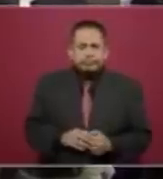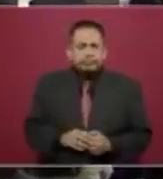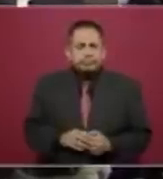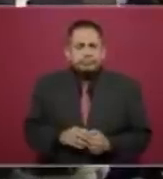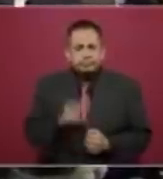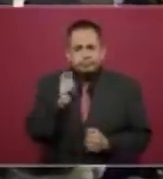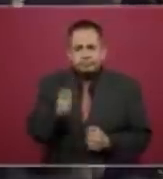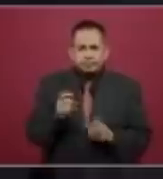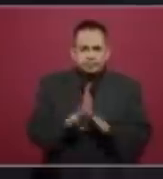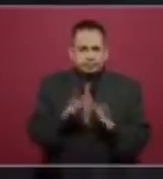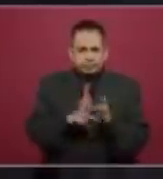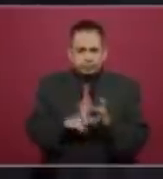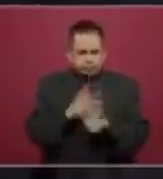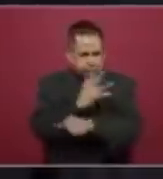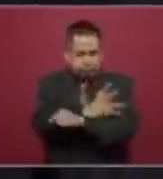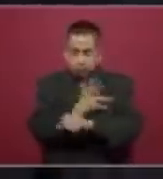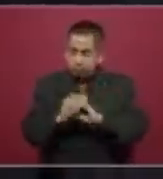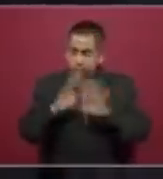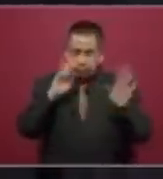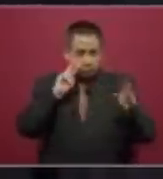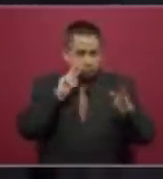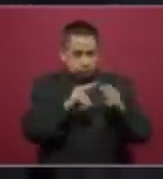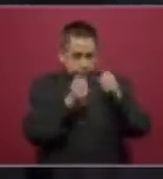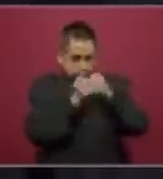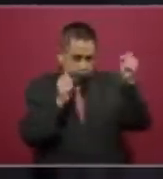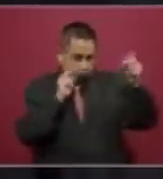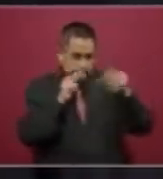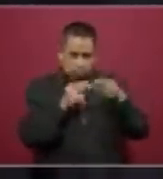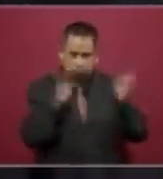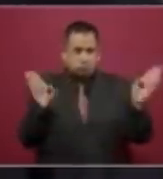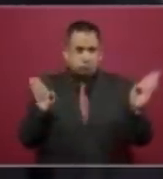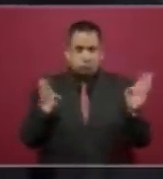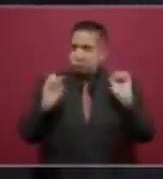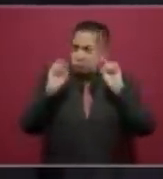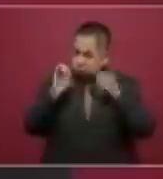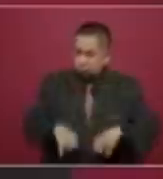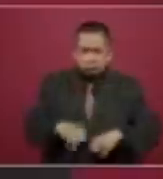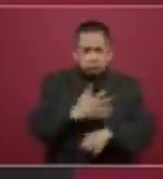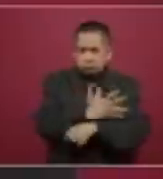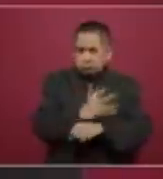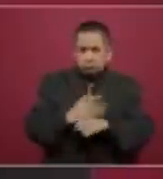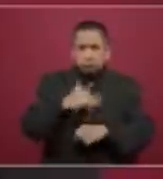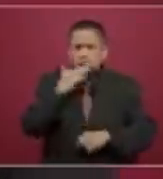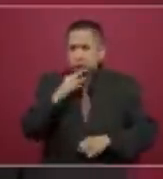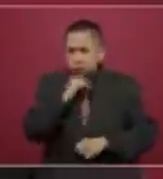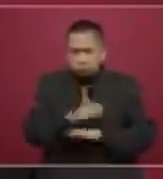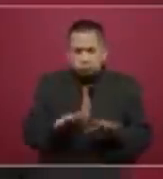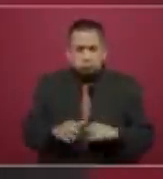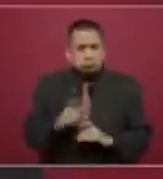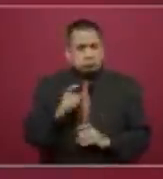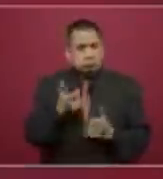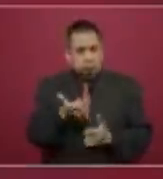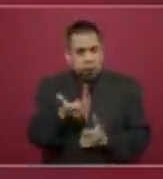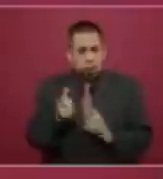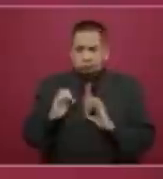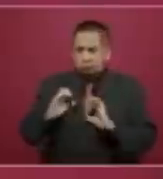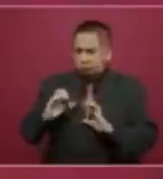pues es transparentar, que no haya corrupción, que se cuide el dinero